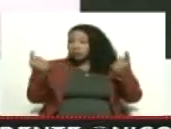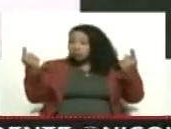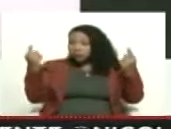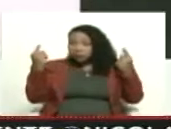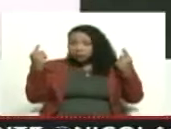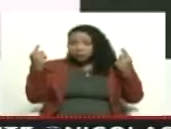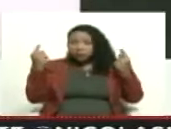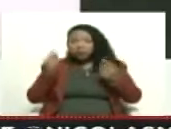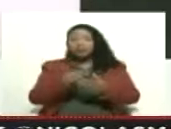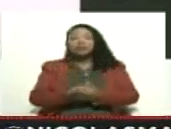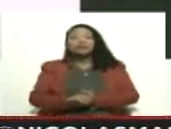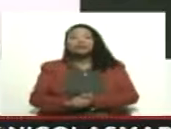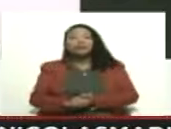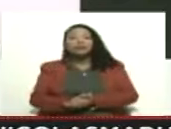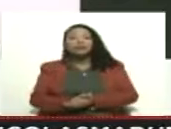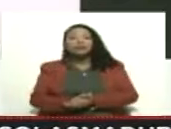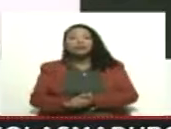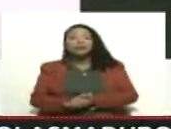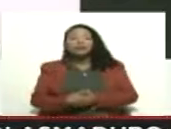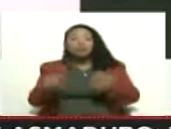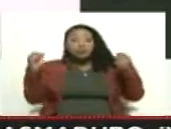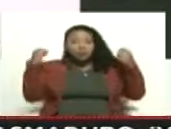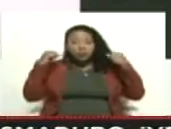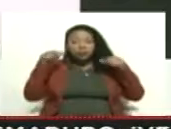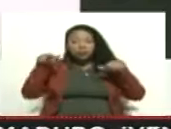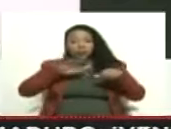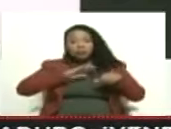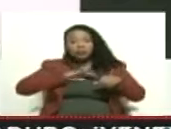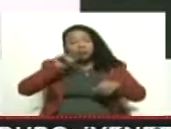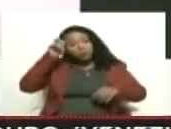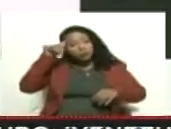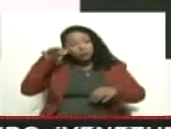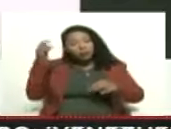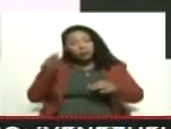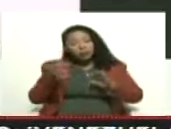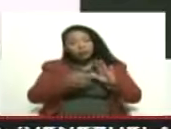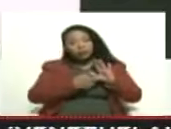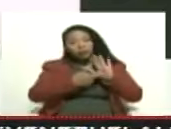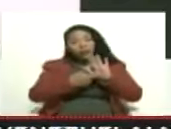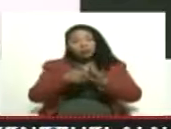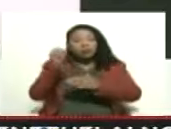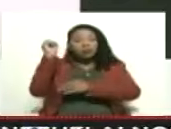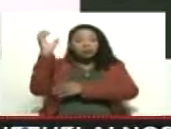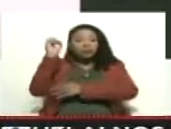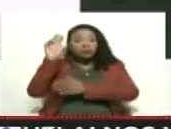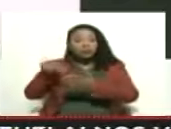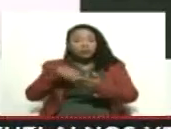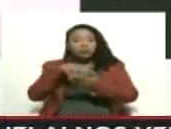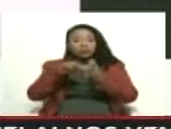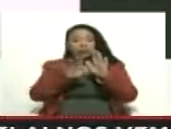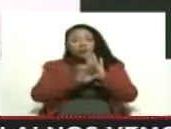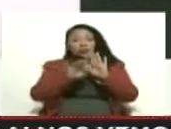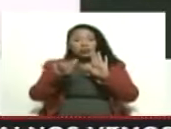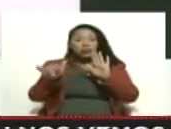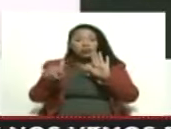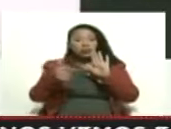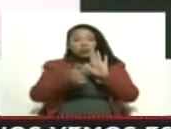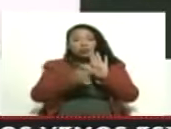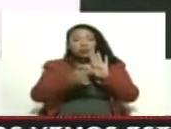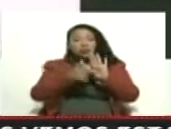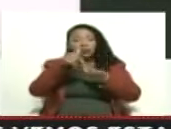renunciable de la humanidad en ejercicio de su poder originario representado por la asamblea nacional Constituyente mediante el